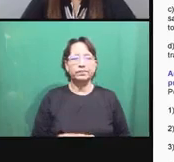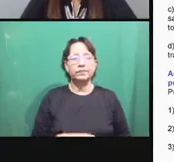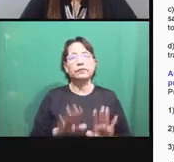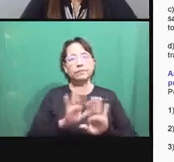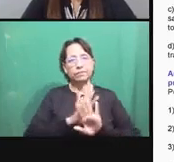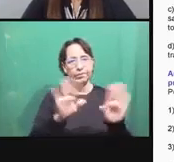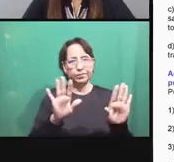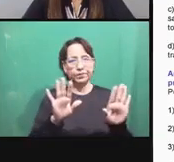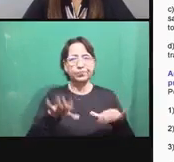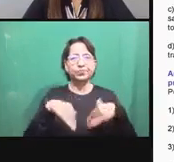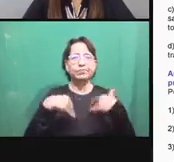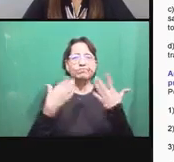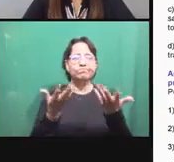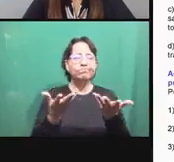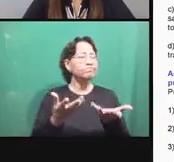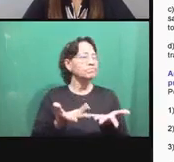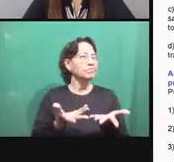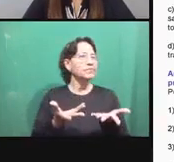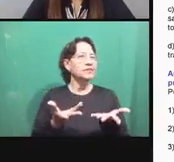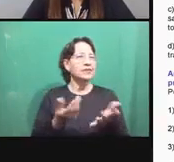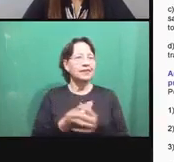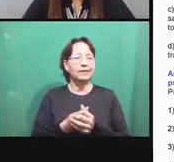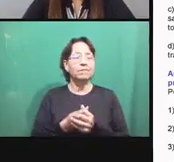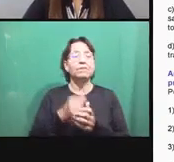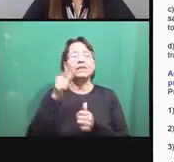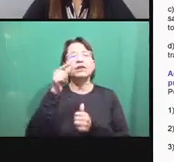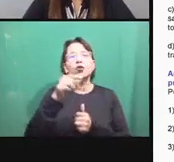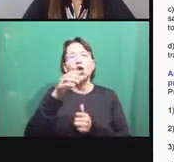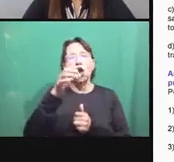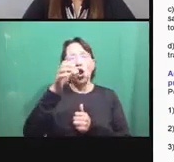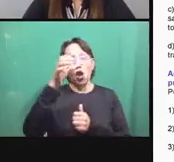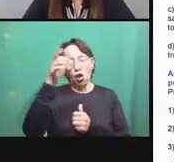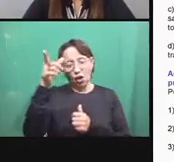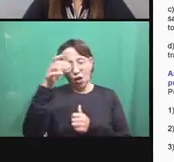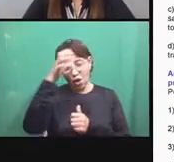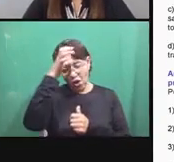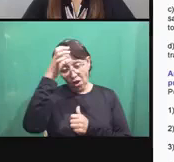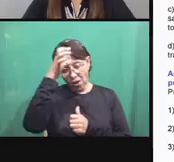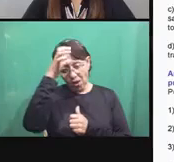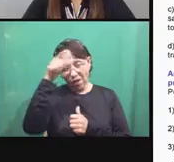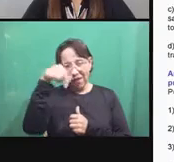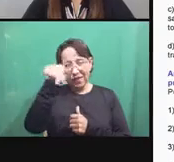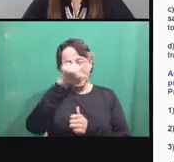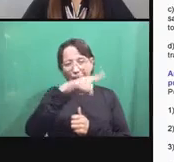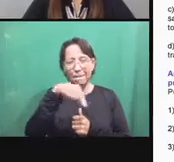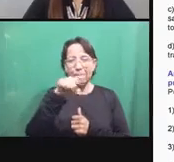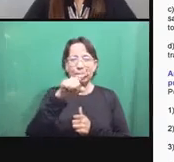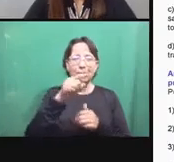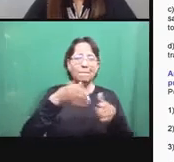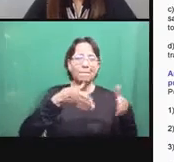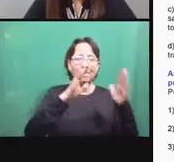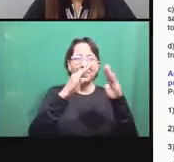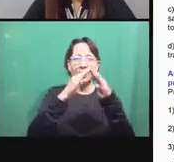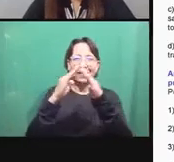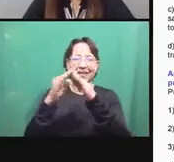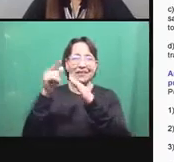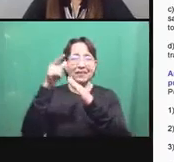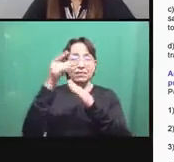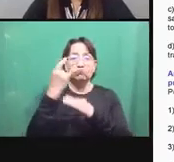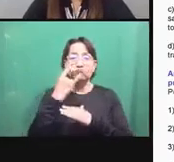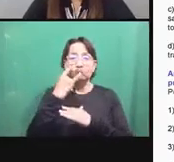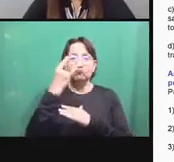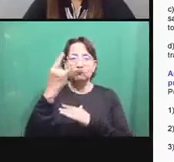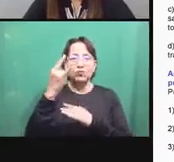buen, de alguna manera, pues, el concepto de los bienes de interés cultural, son bienes de interés cultural